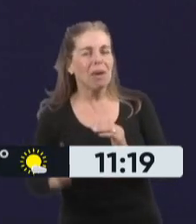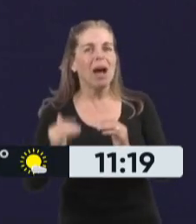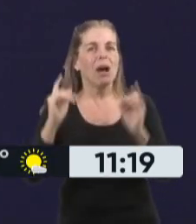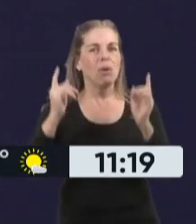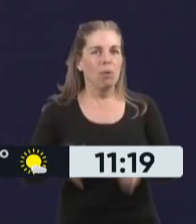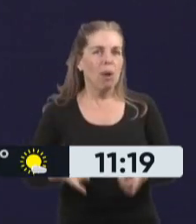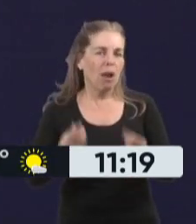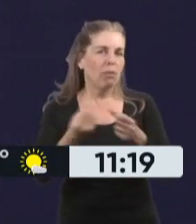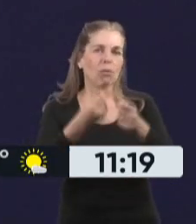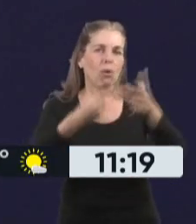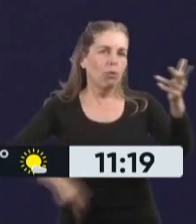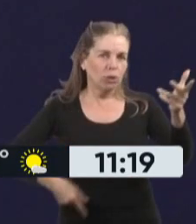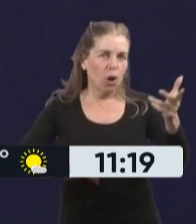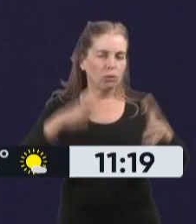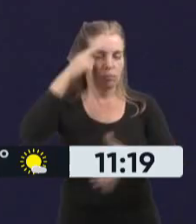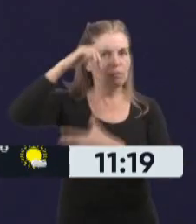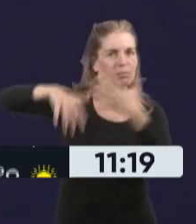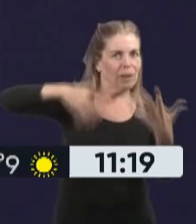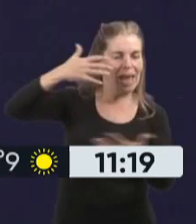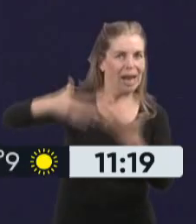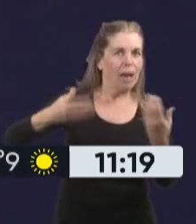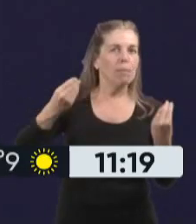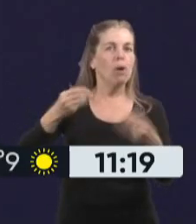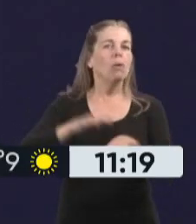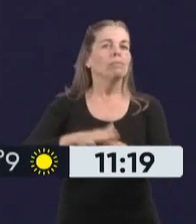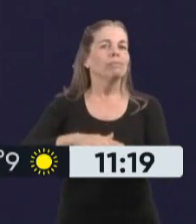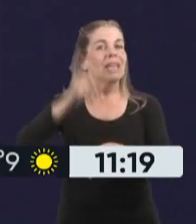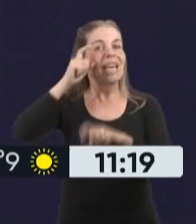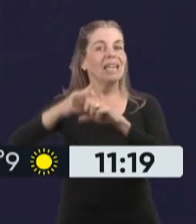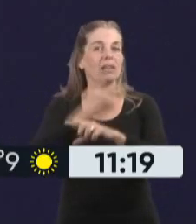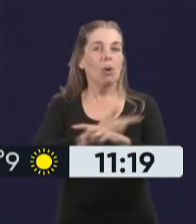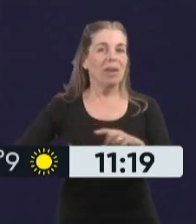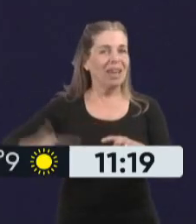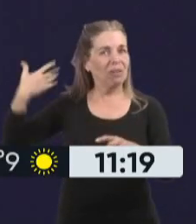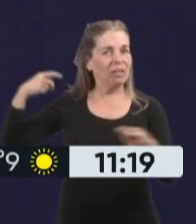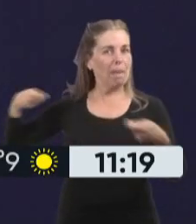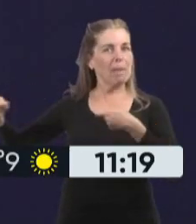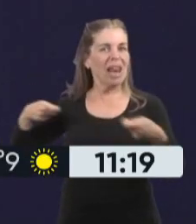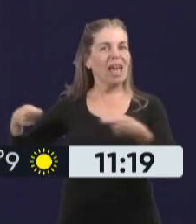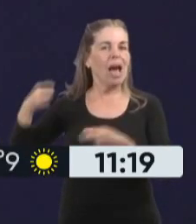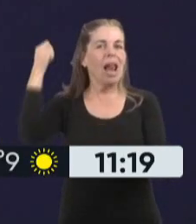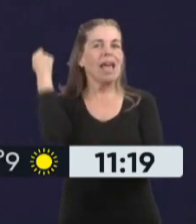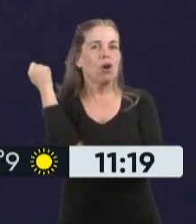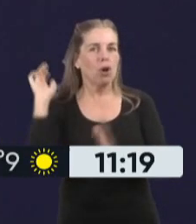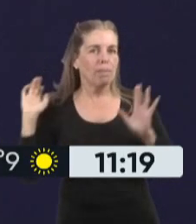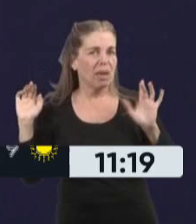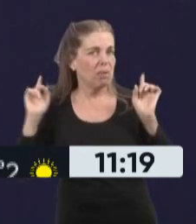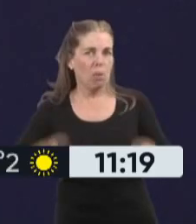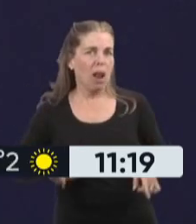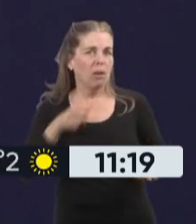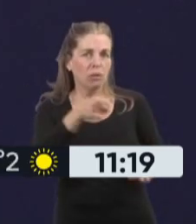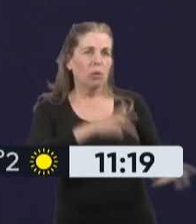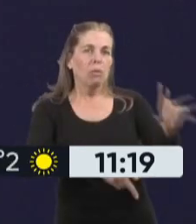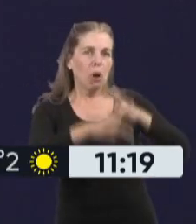de delirios místicos que tenía el gobierno anterior para manejar la economía. Así que, no, es parte de